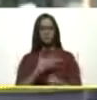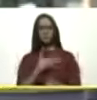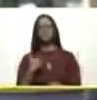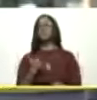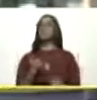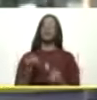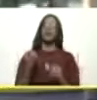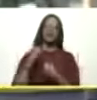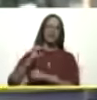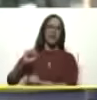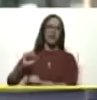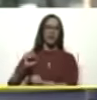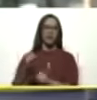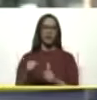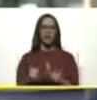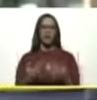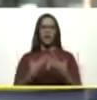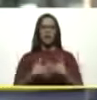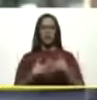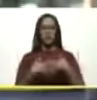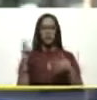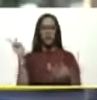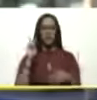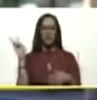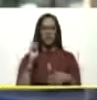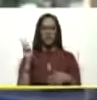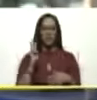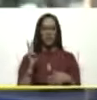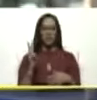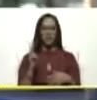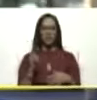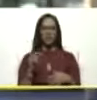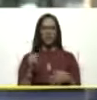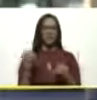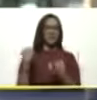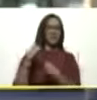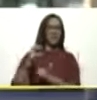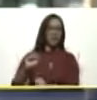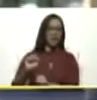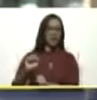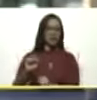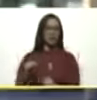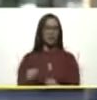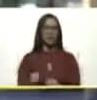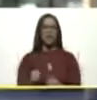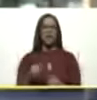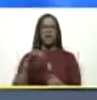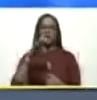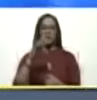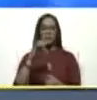negarle a la industria venezolana, negarle a la CBG